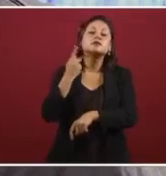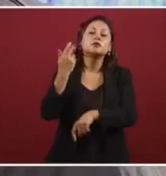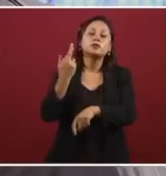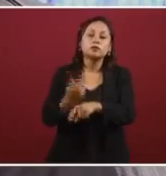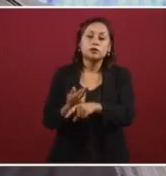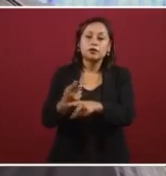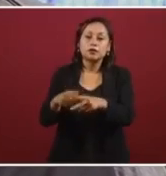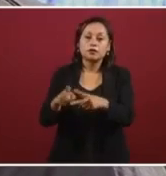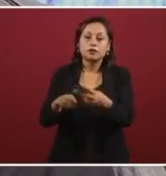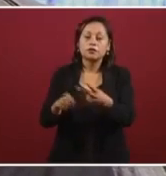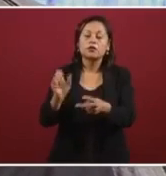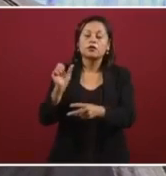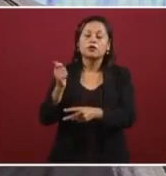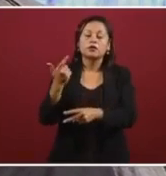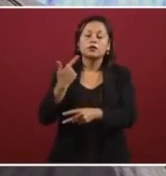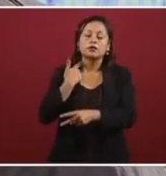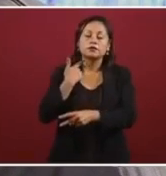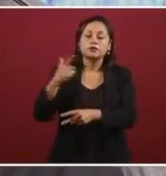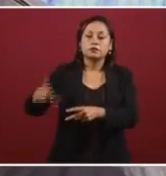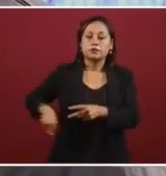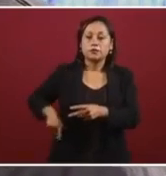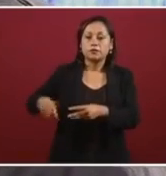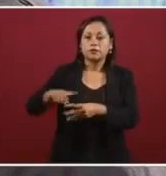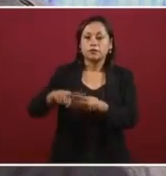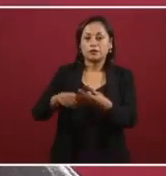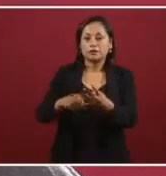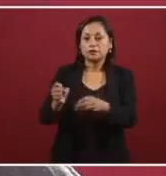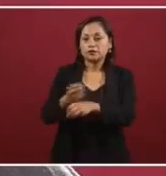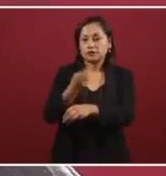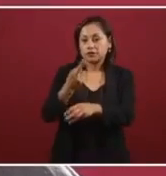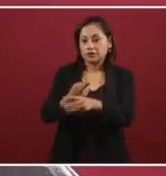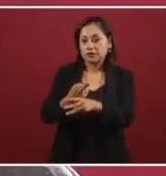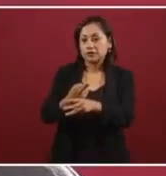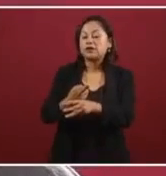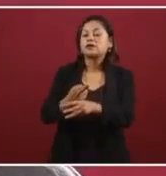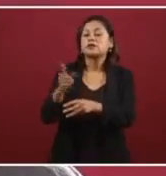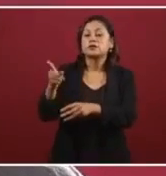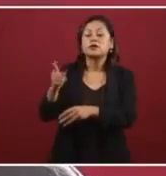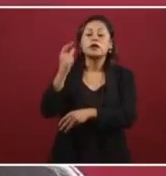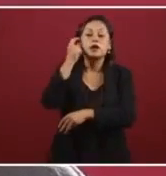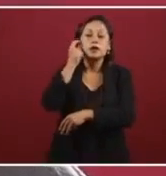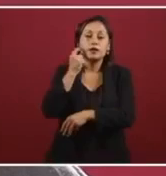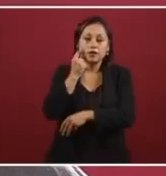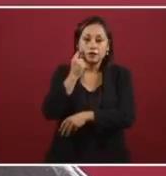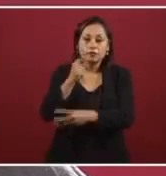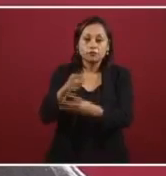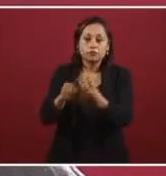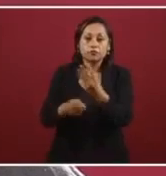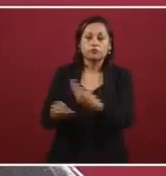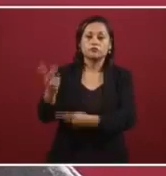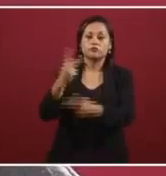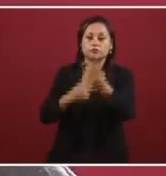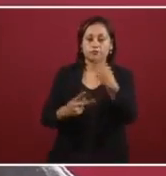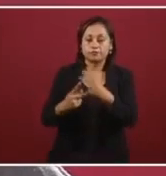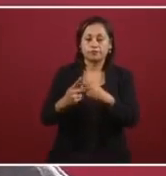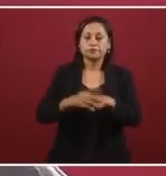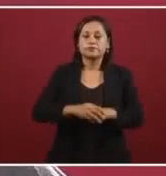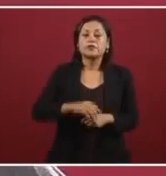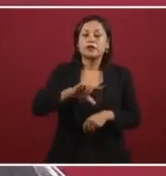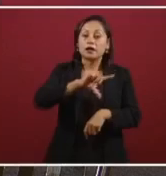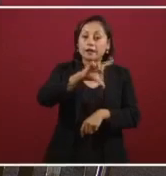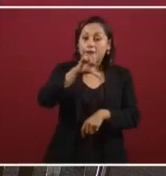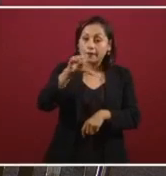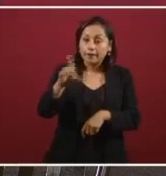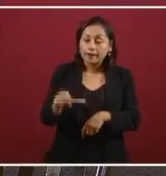Seguridad Pública del Estado Guerrero e inmediatamente estaremos convocando a las autoridades